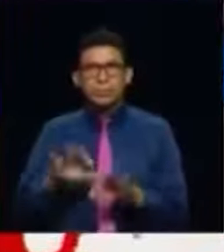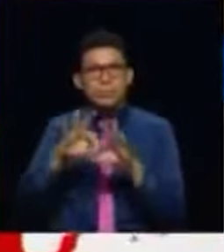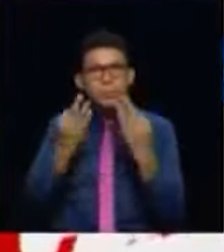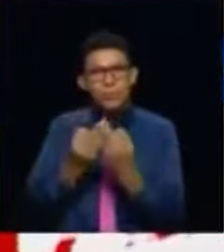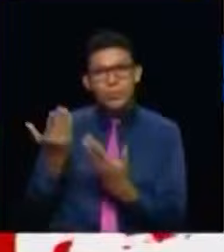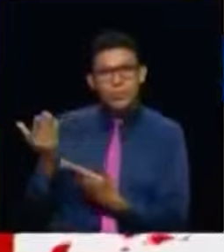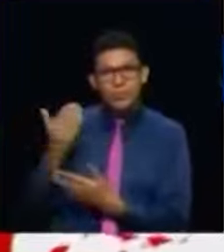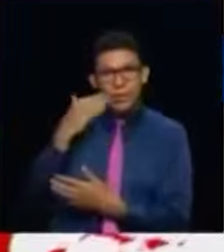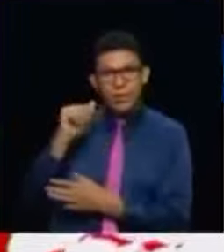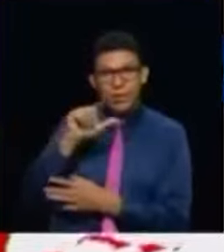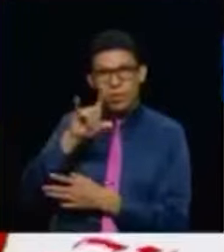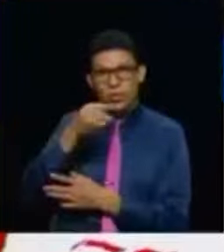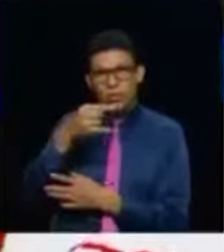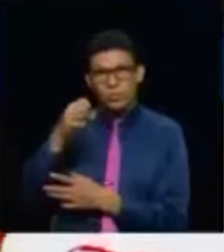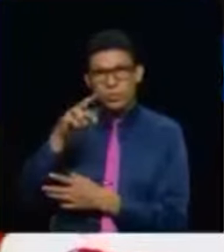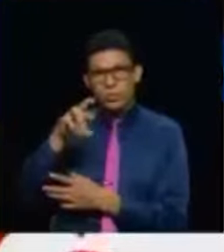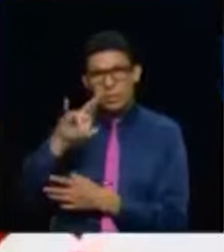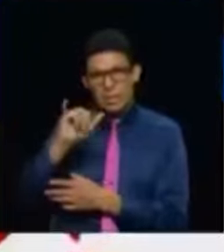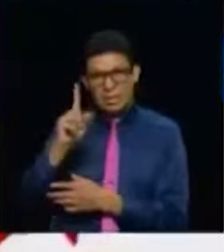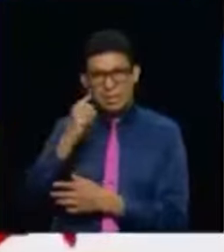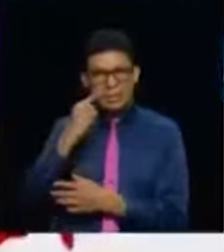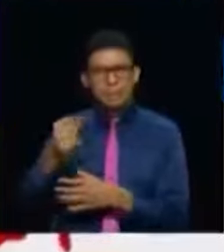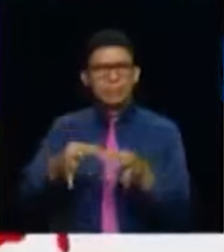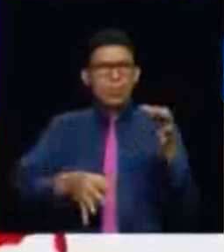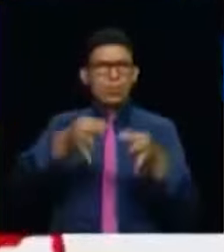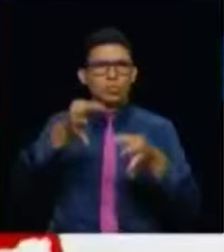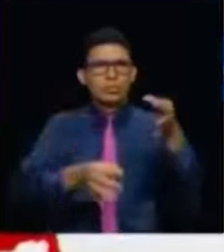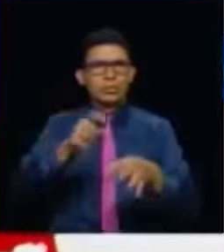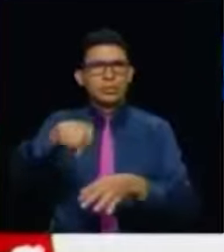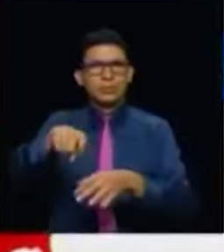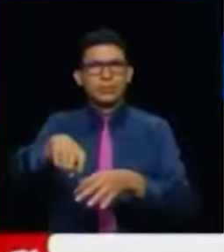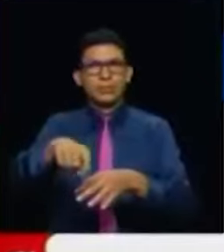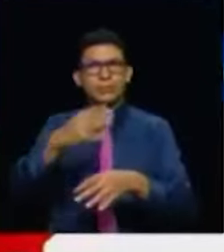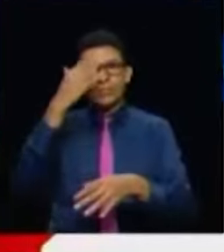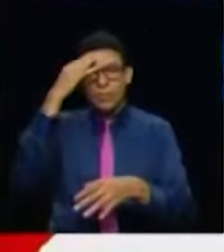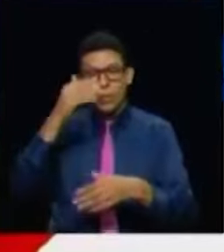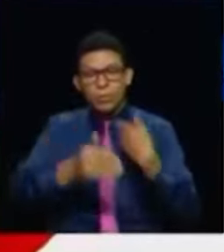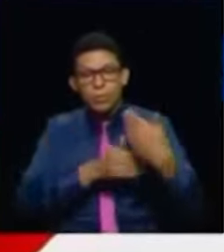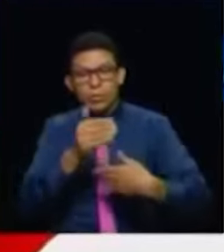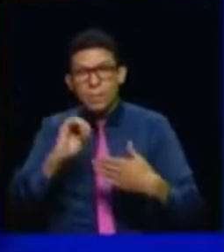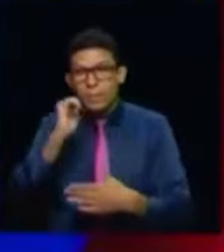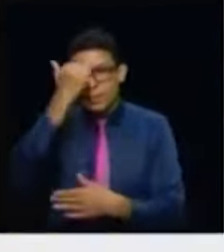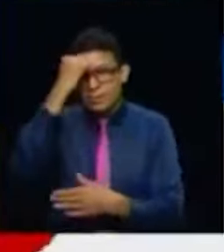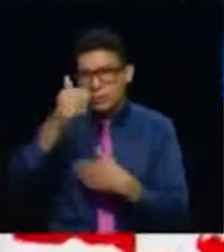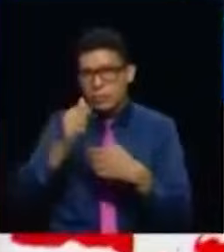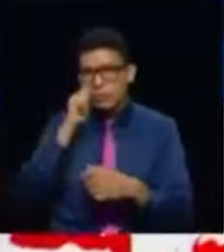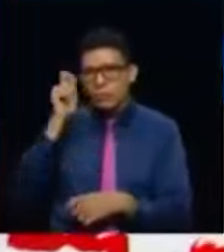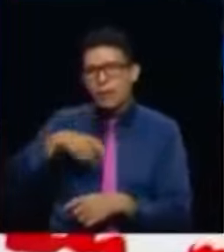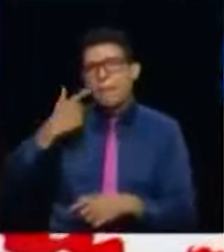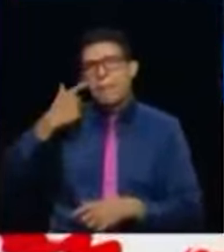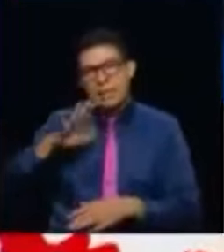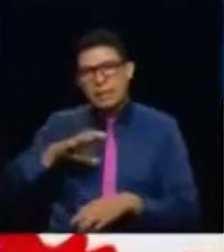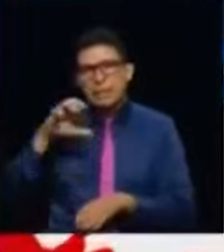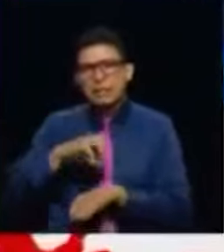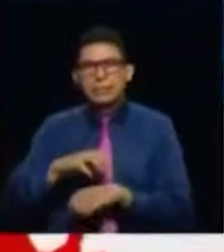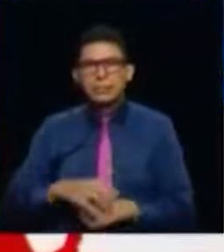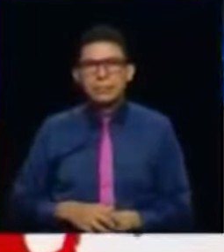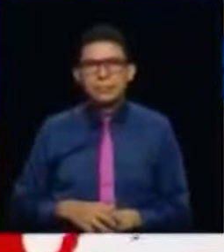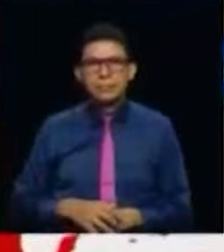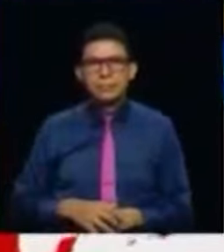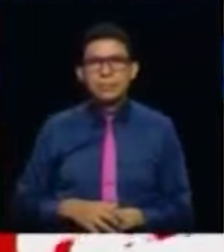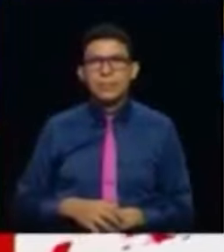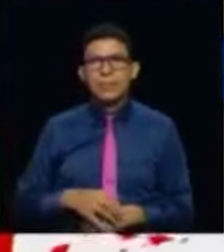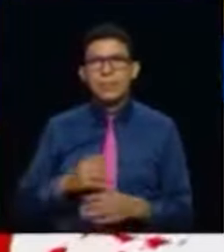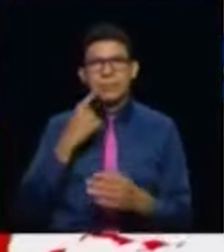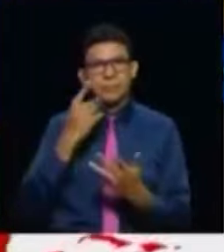pide justicia, ahora que se inicia la audiencia oral en el proceso que se sigue con el principal sospechoso de su muerte. Y espere, los jugadores